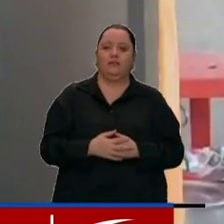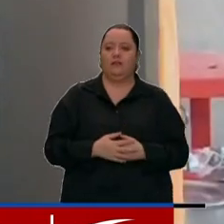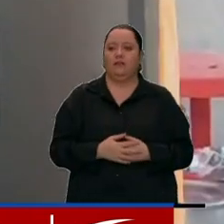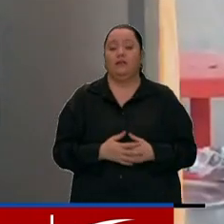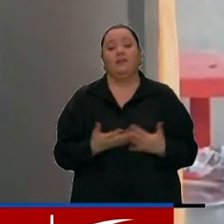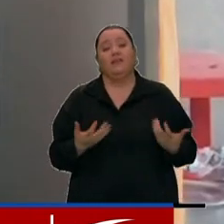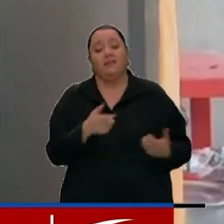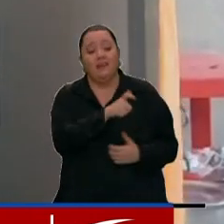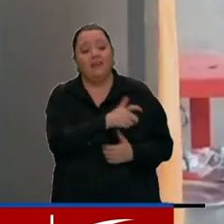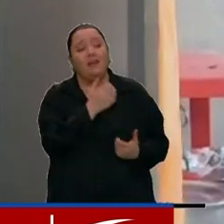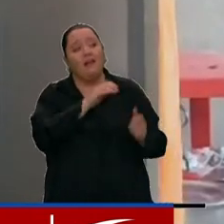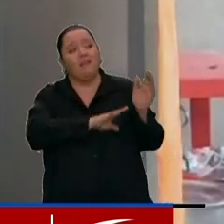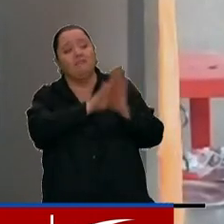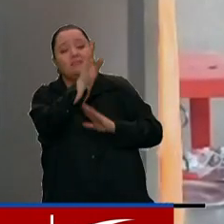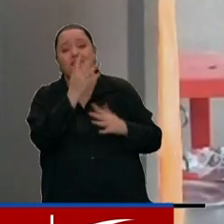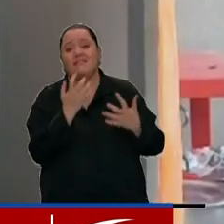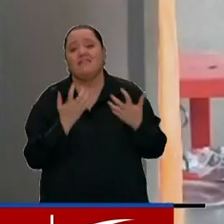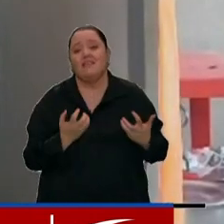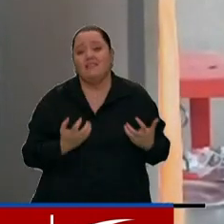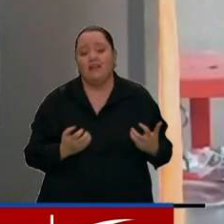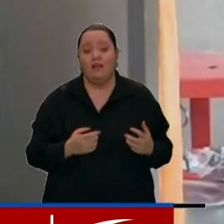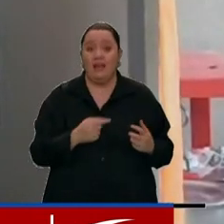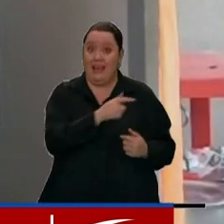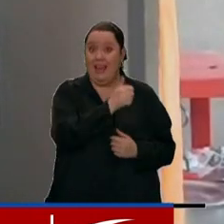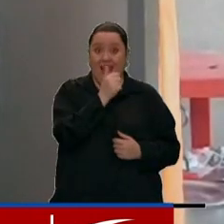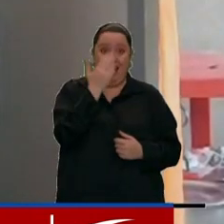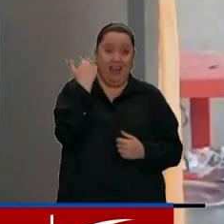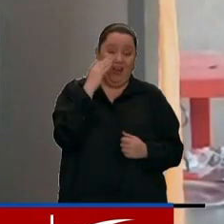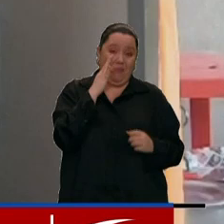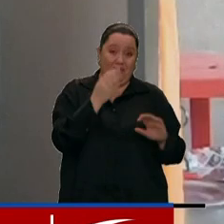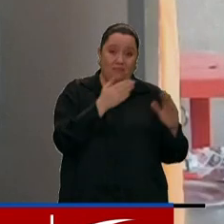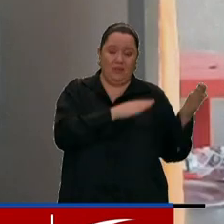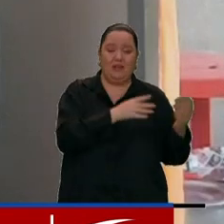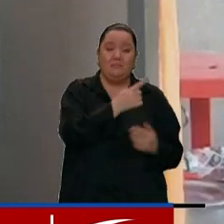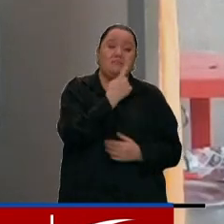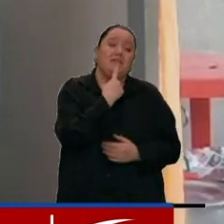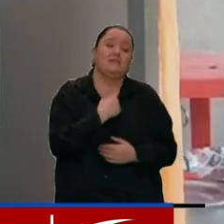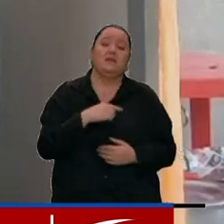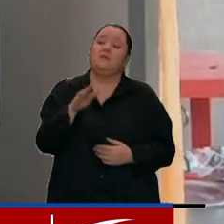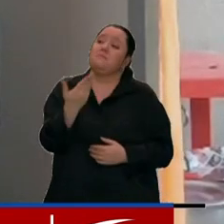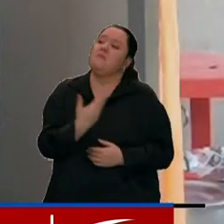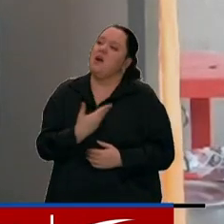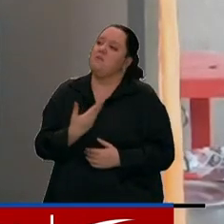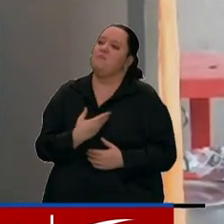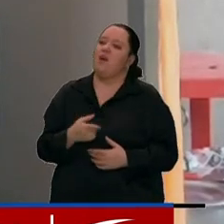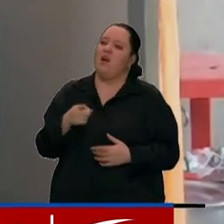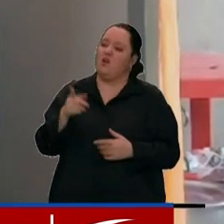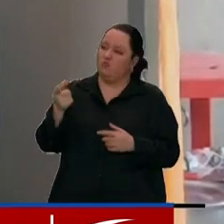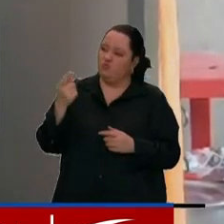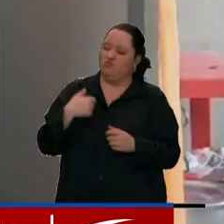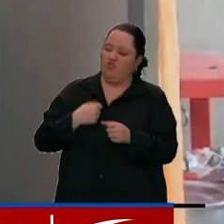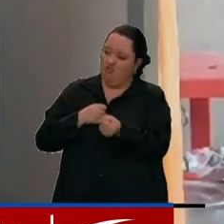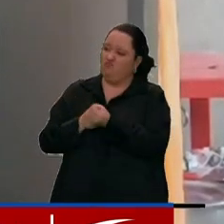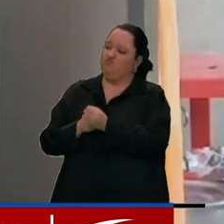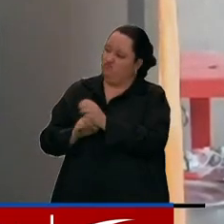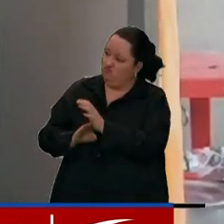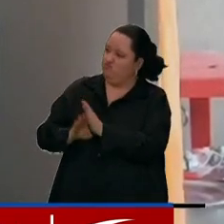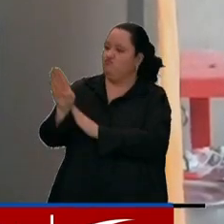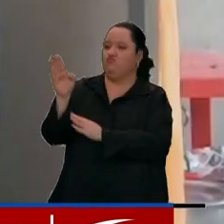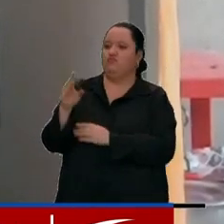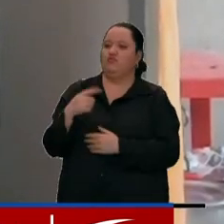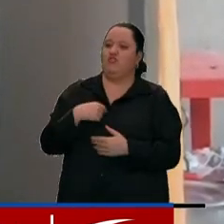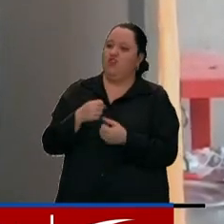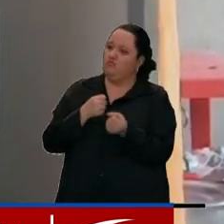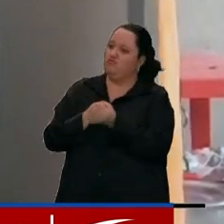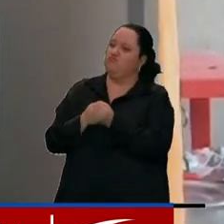ser alguien en la vida Porque que él Él me decía mamá yo que lo voy a sacar adelante me decía